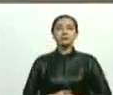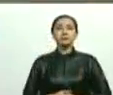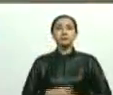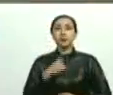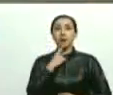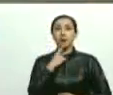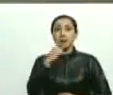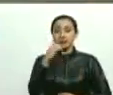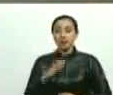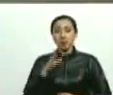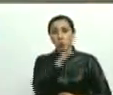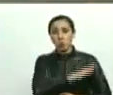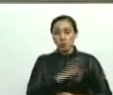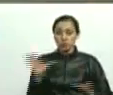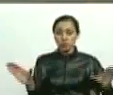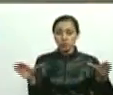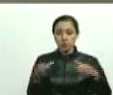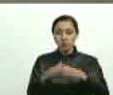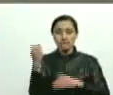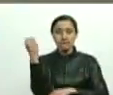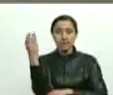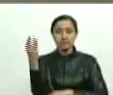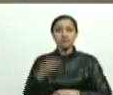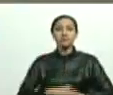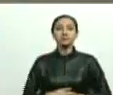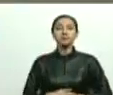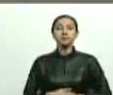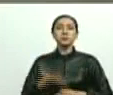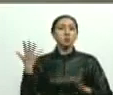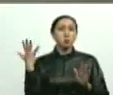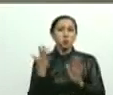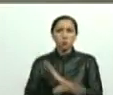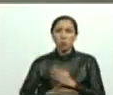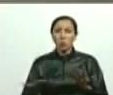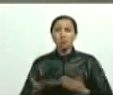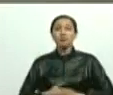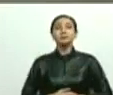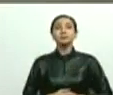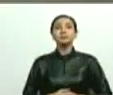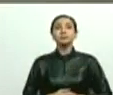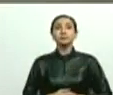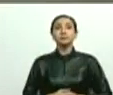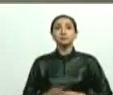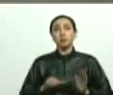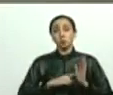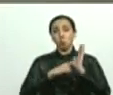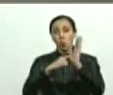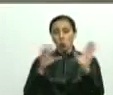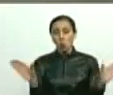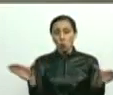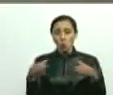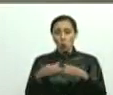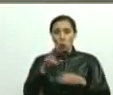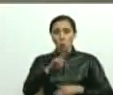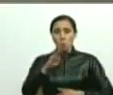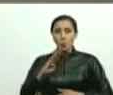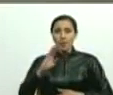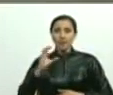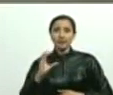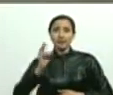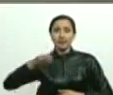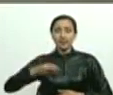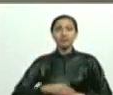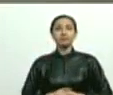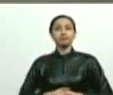la Comisión Electoral, que si algo demostraron las UVC es que tienen